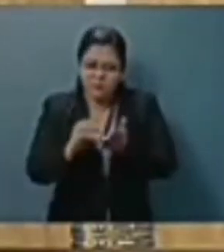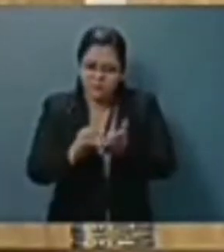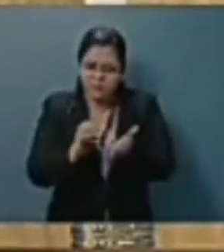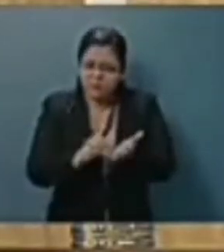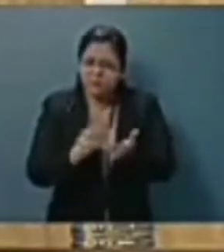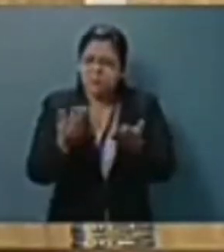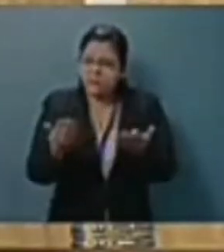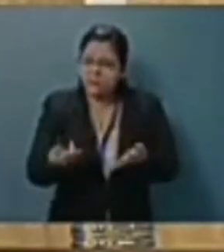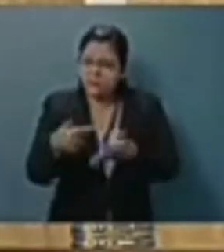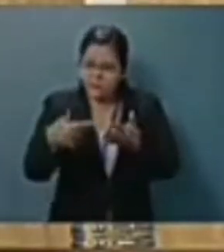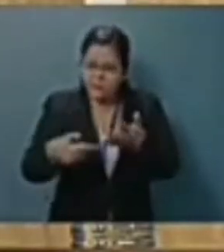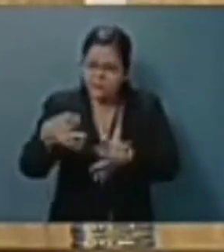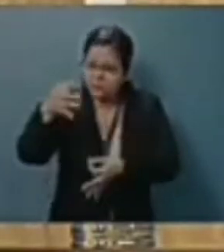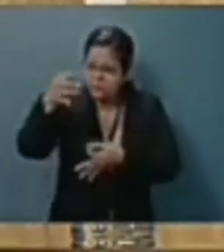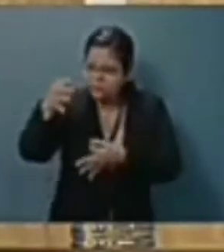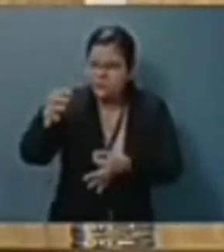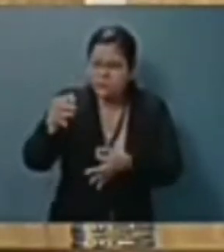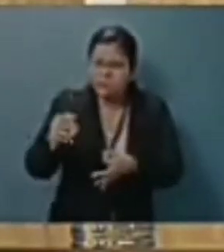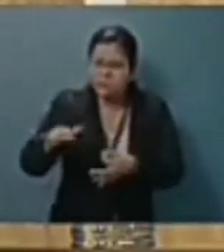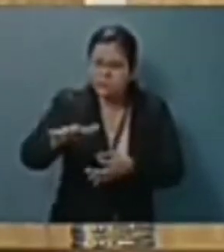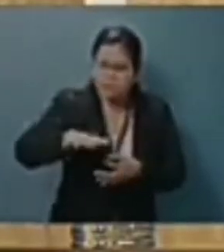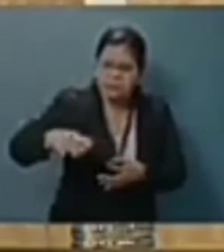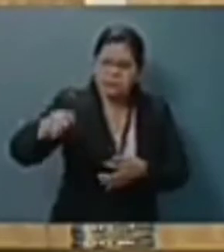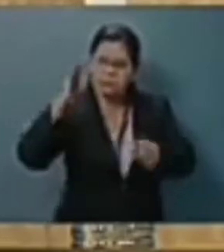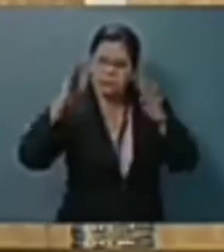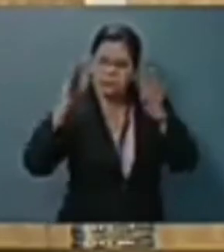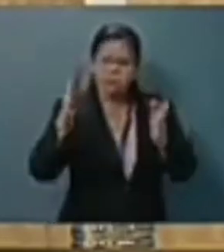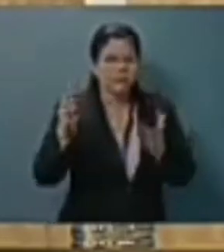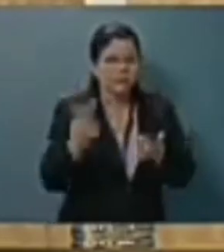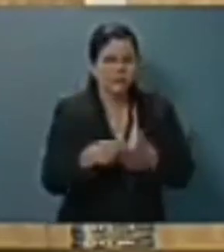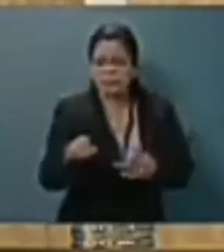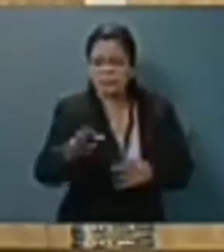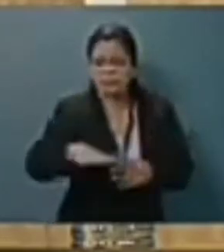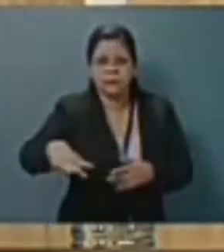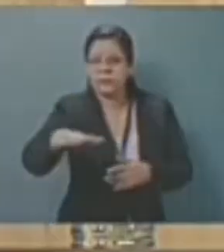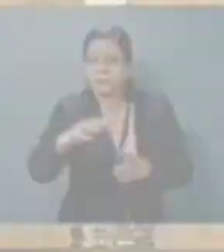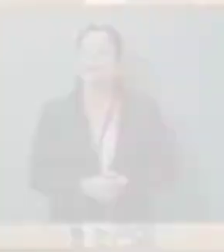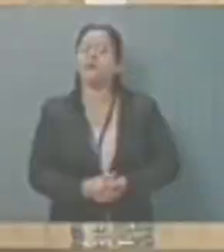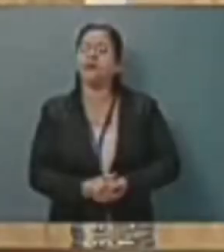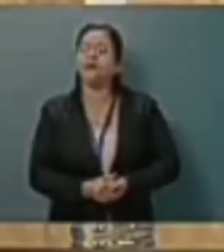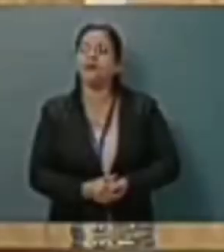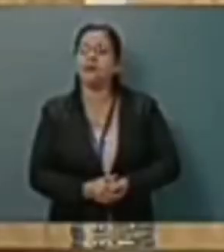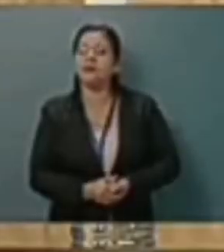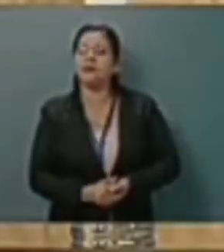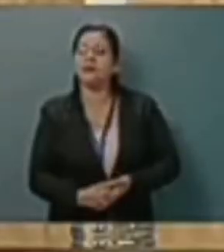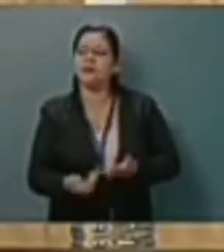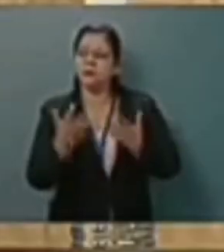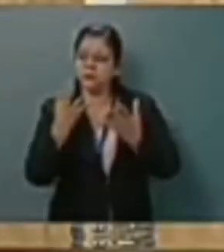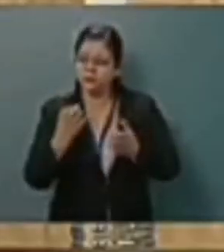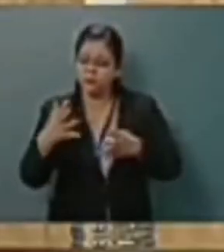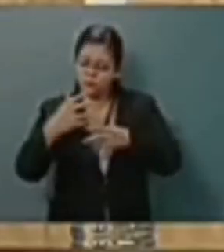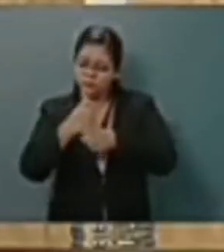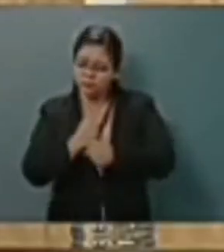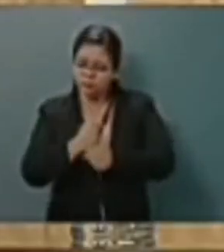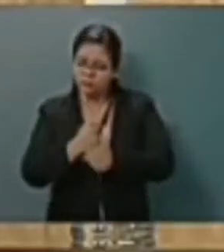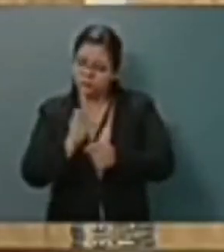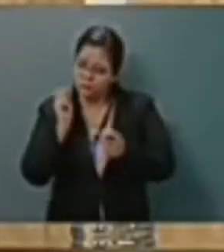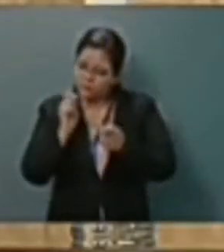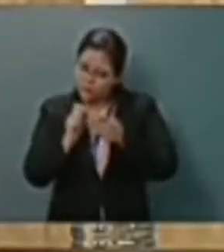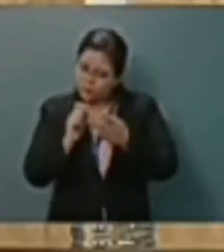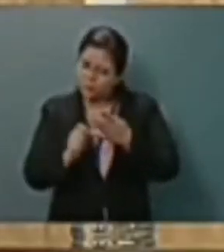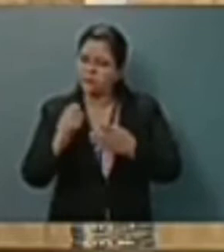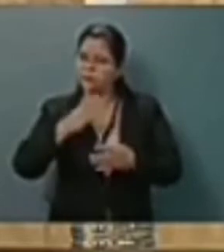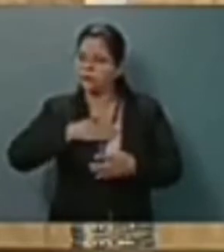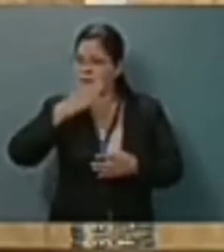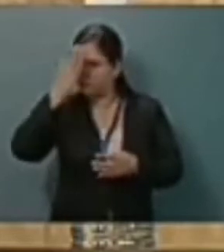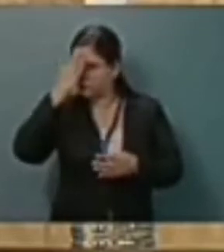traer una ley en papel al sector si ni siquiera se conoce al sector. Voy a ser bastante breve y bastante puntual porque yo sé